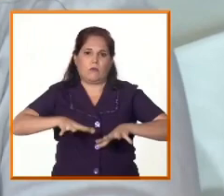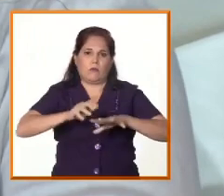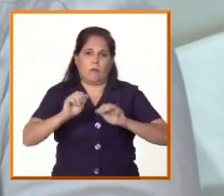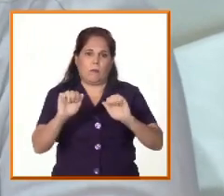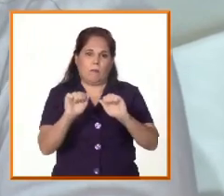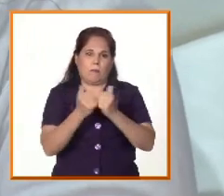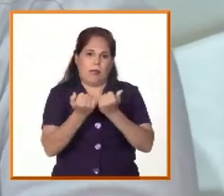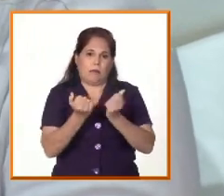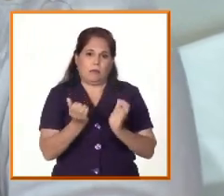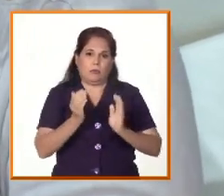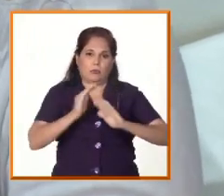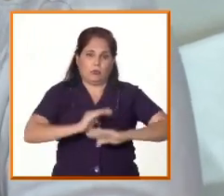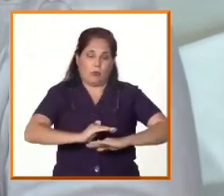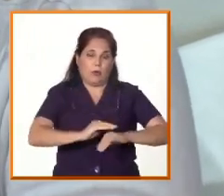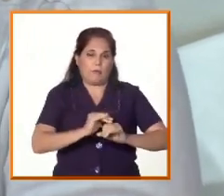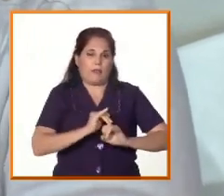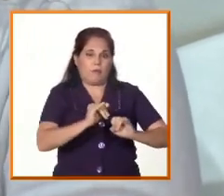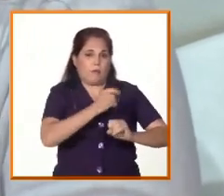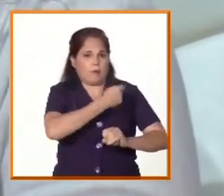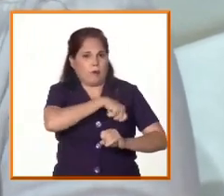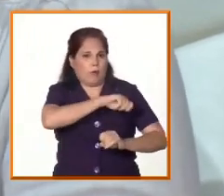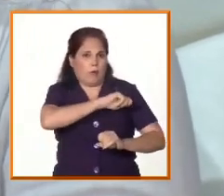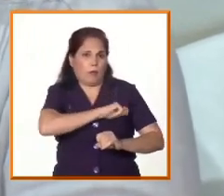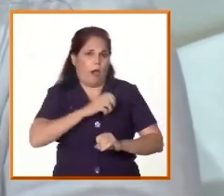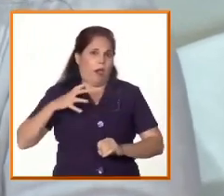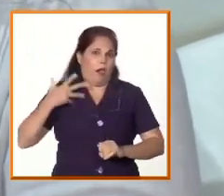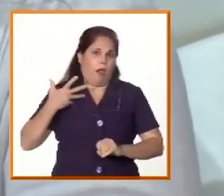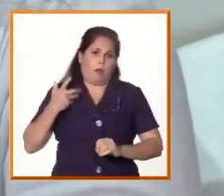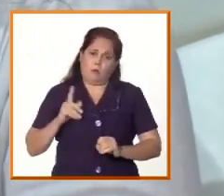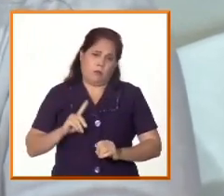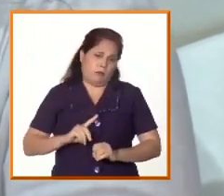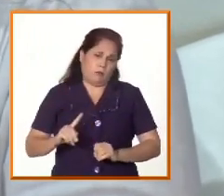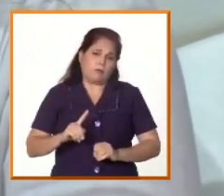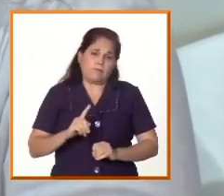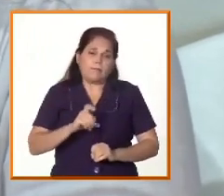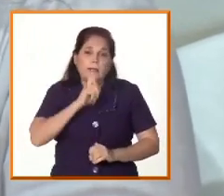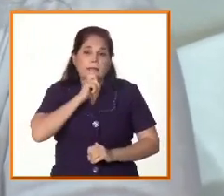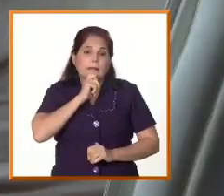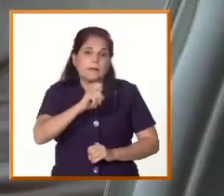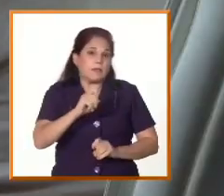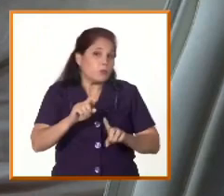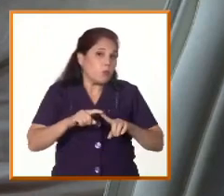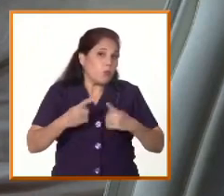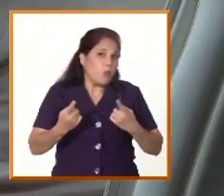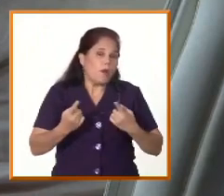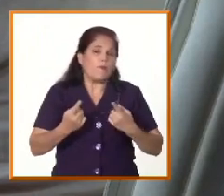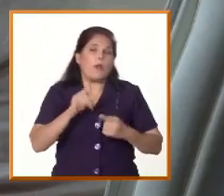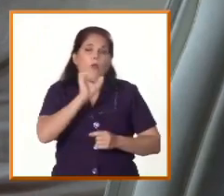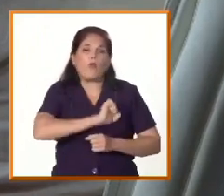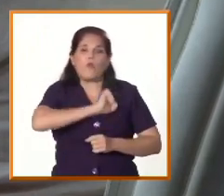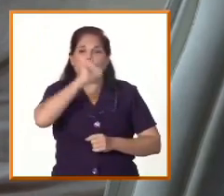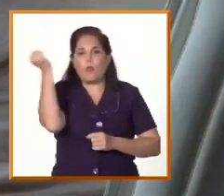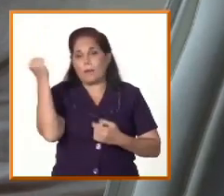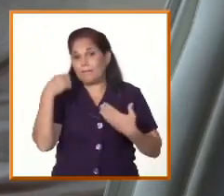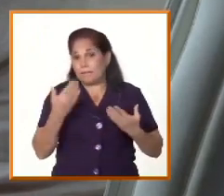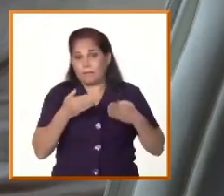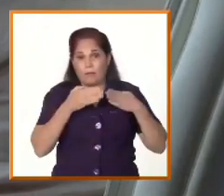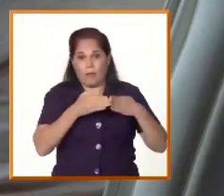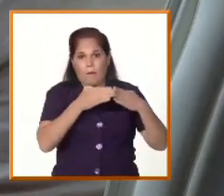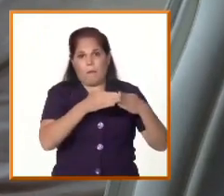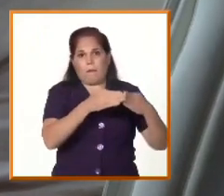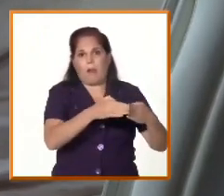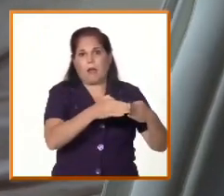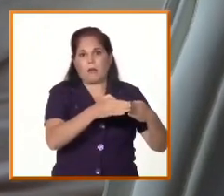informada de un producto tan tan sensible el tema difícil de medio está en lograr el empate no de que del último